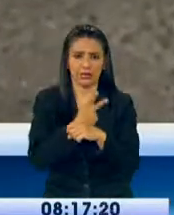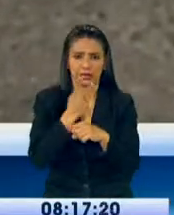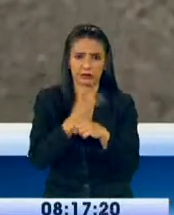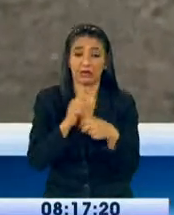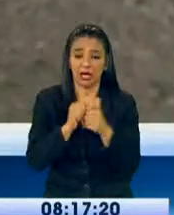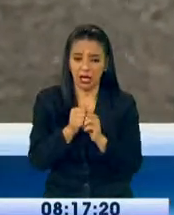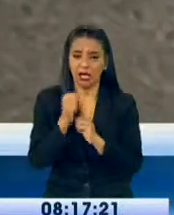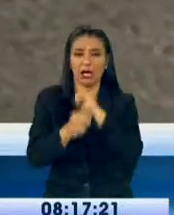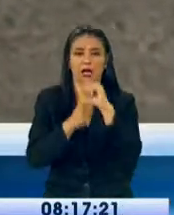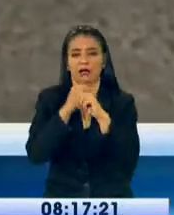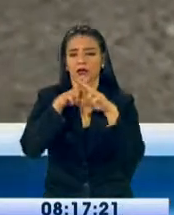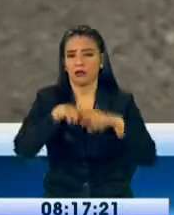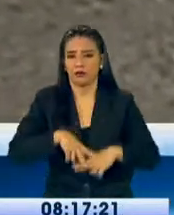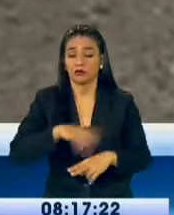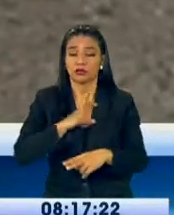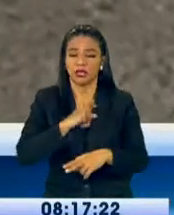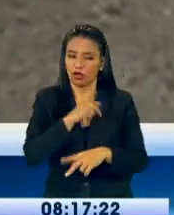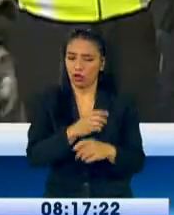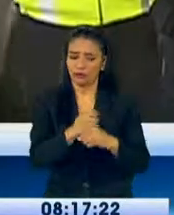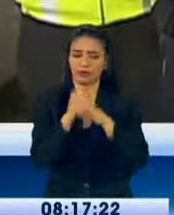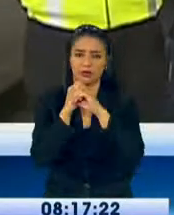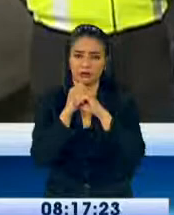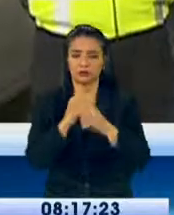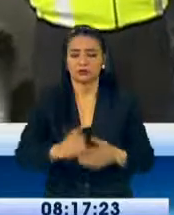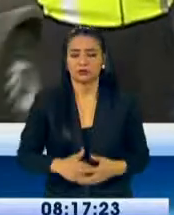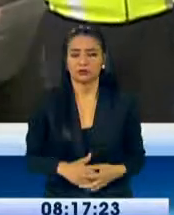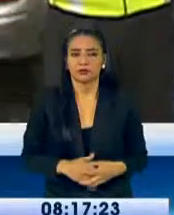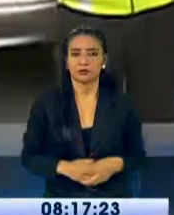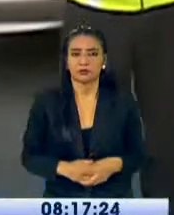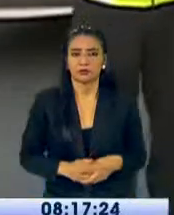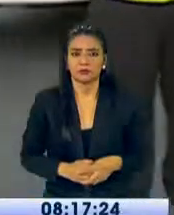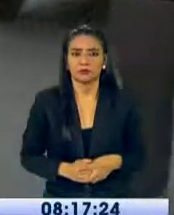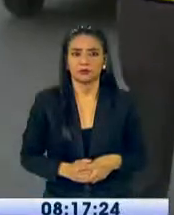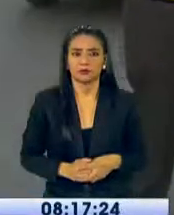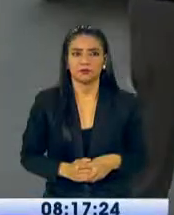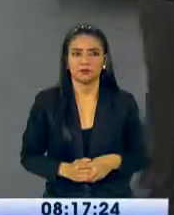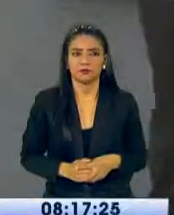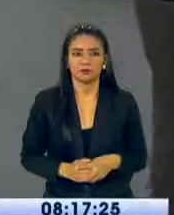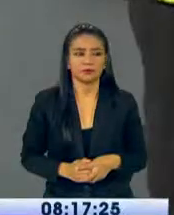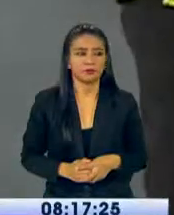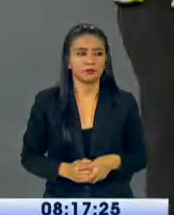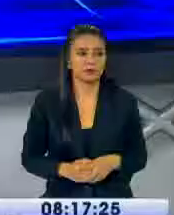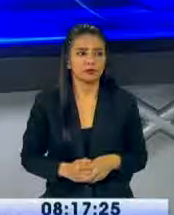la revisión técnica vehicular, informó Héctor Romero.